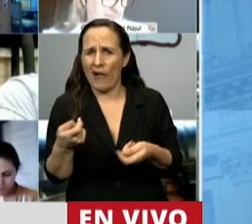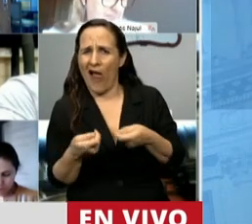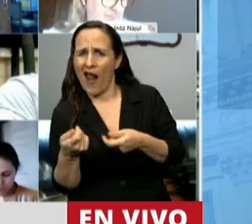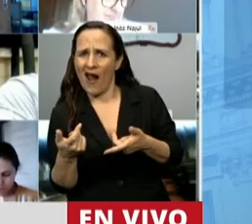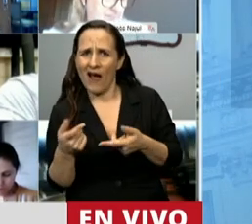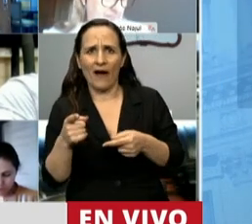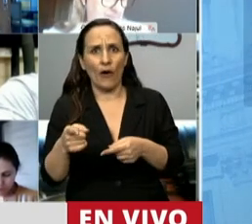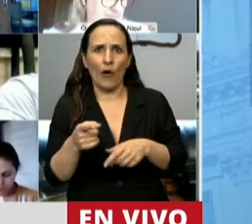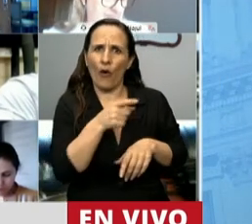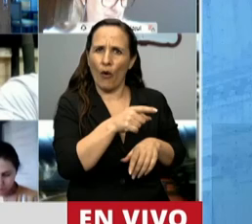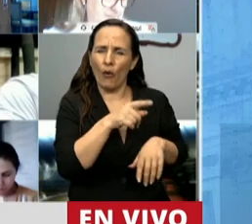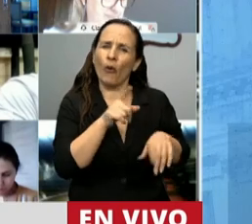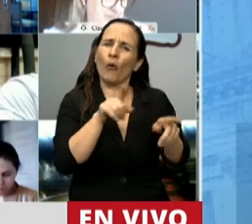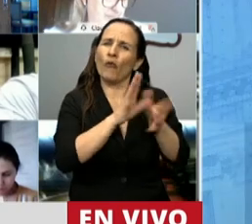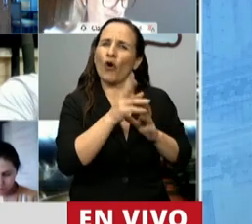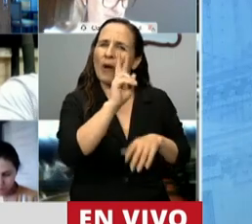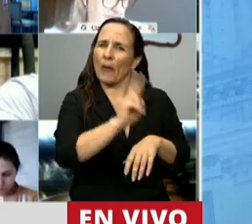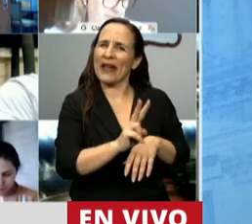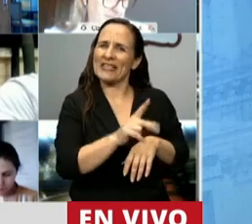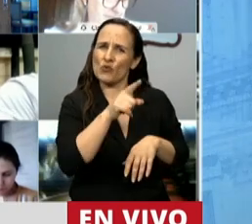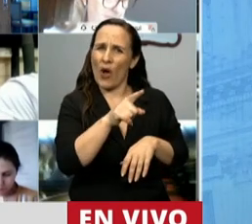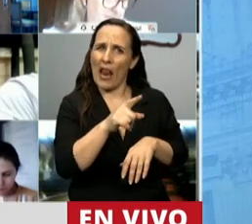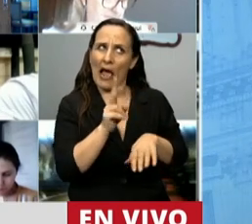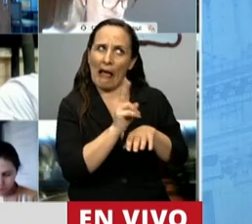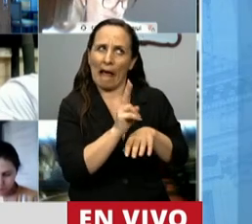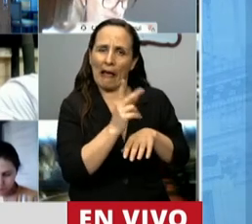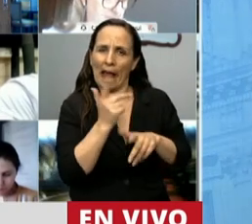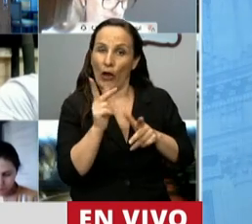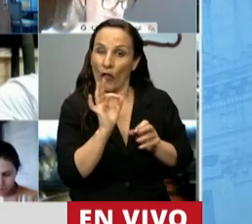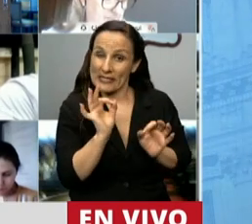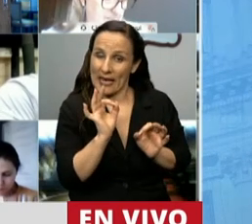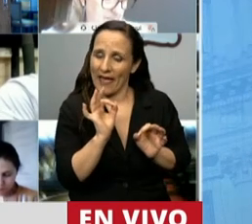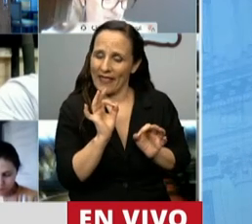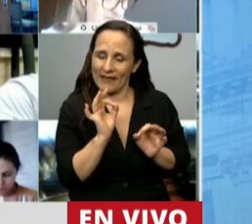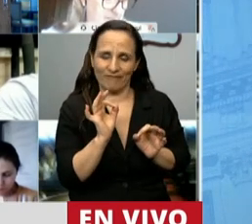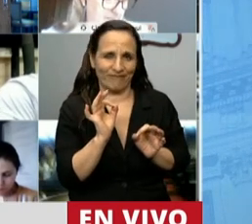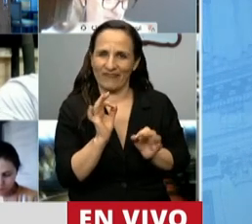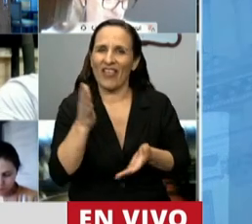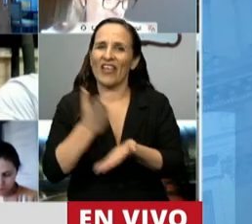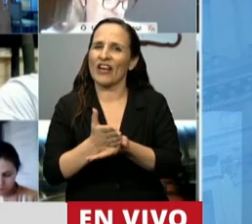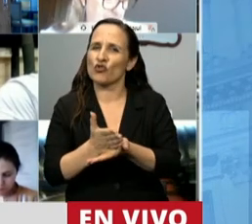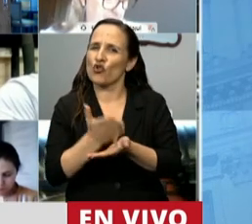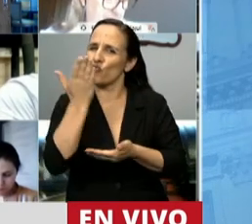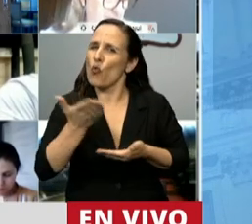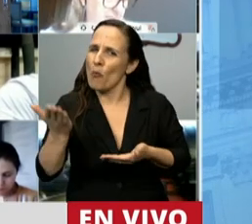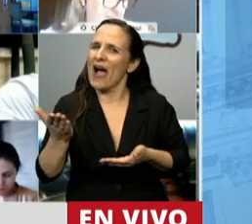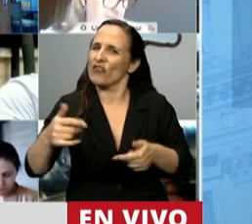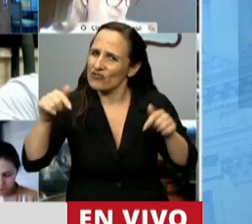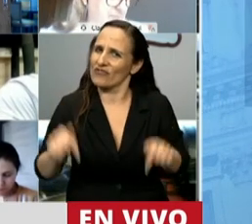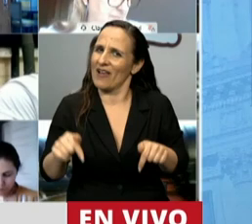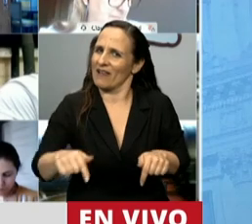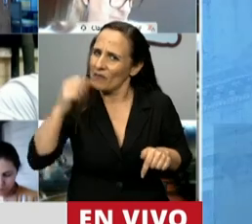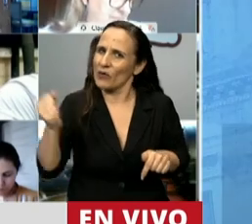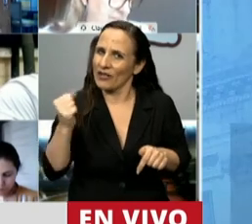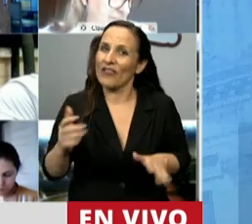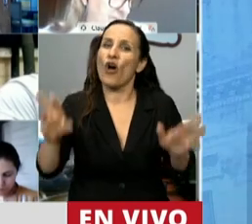a dictaduras como la de venezuela los derechos humanos señor presidente son aquí y ahora ojalá el presidente de la comisión